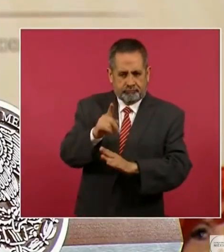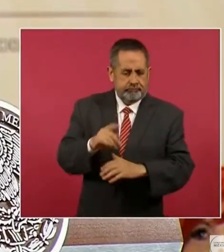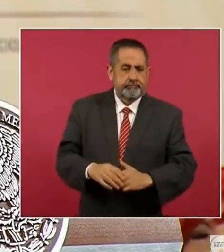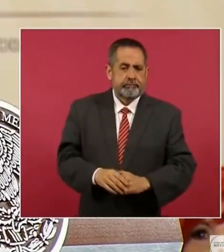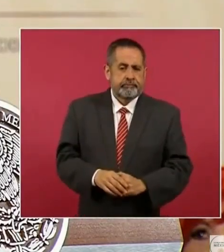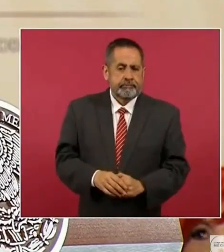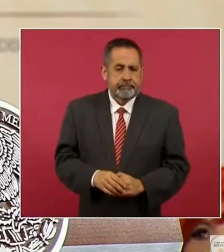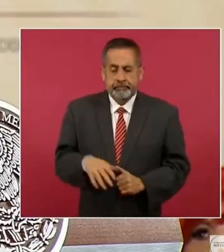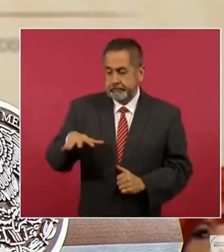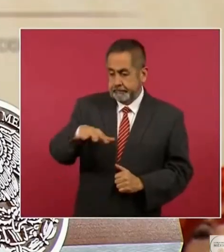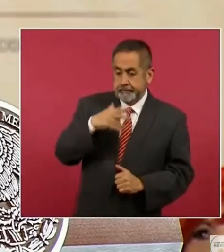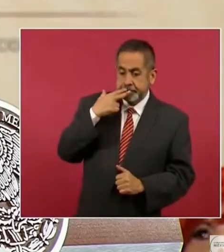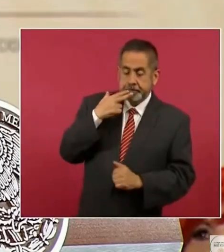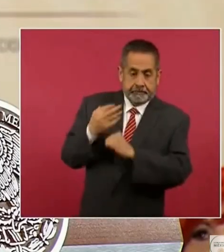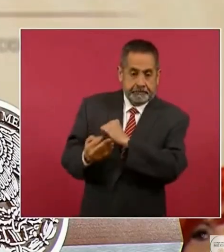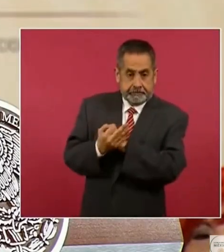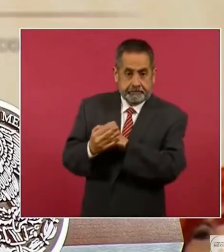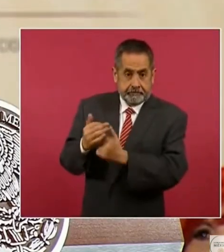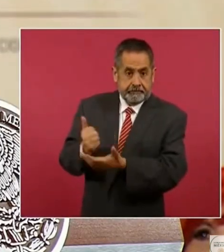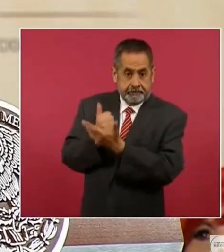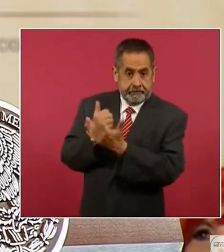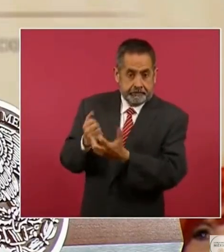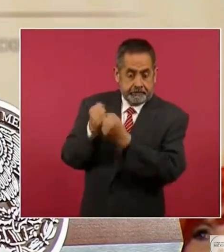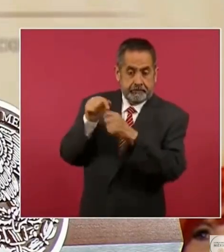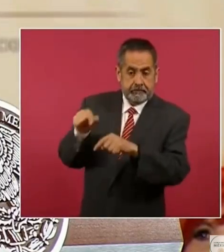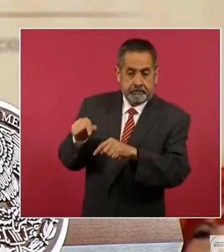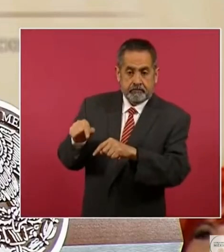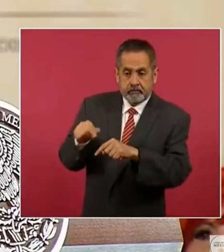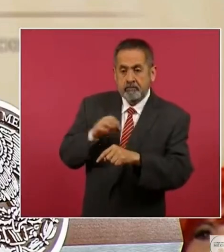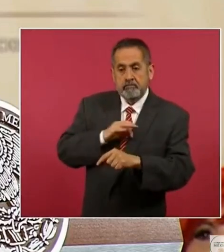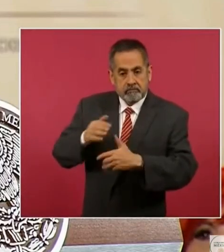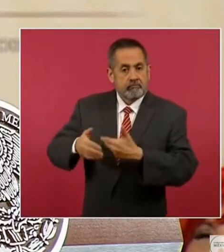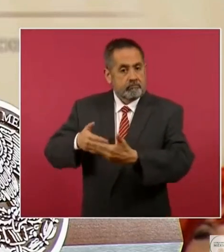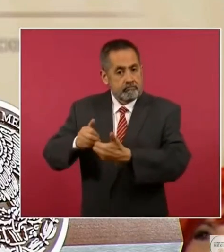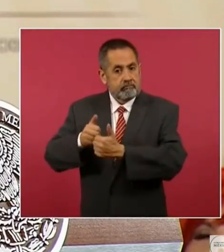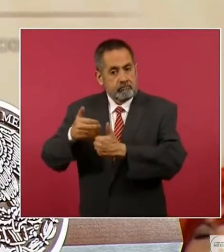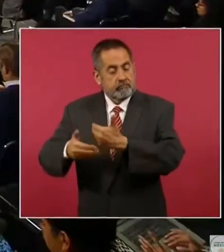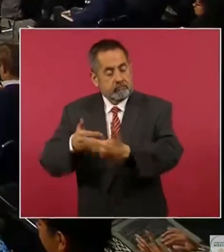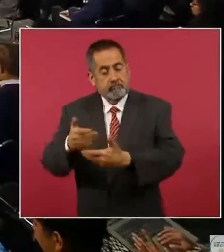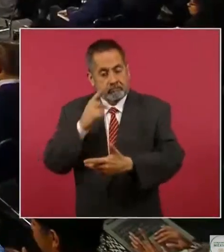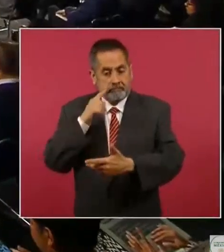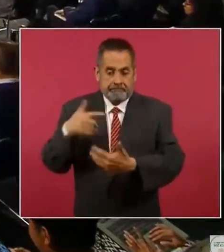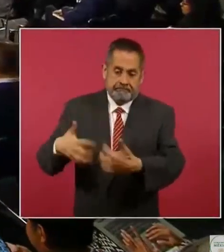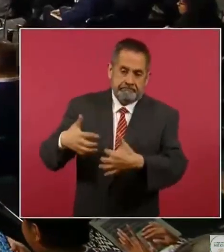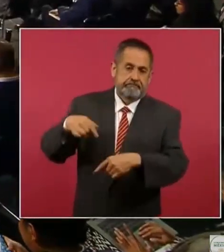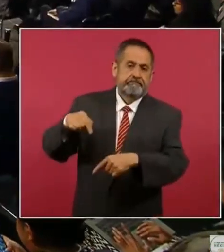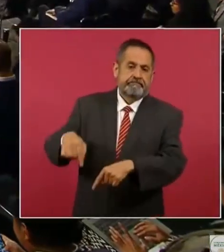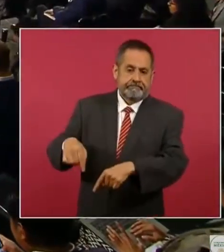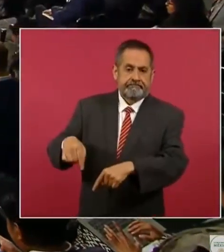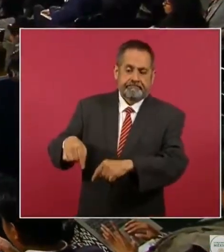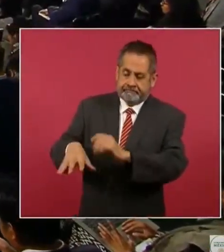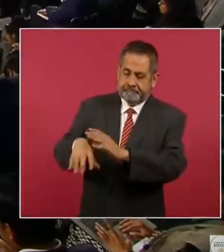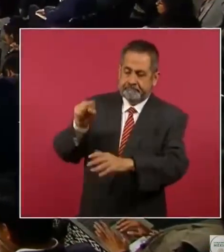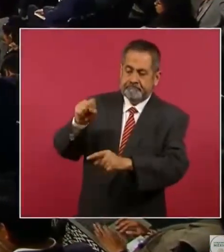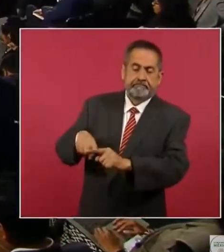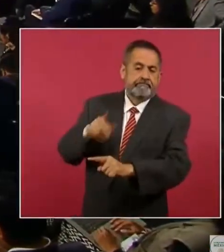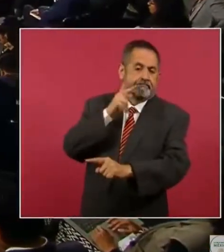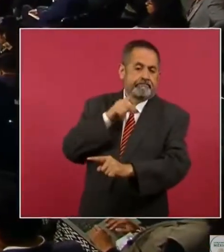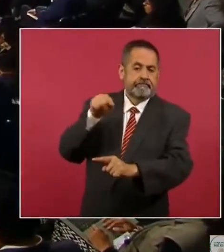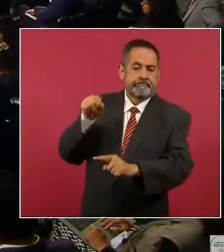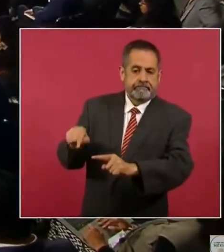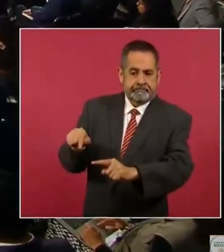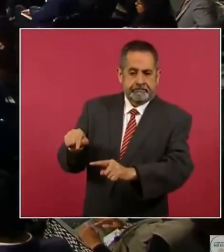que son los que nos están permitiendo producir, extraer el petróleo que